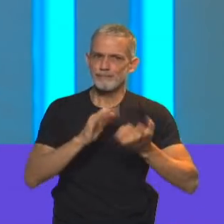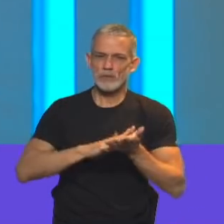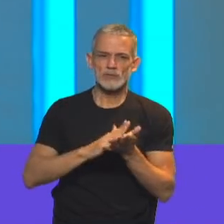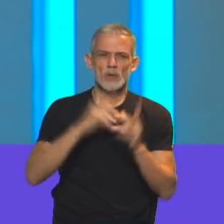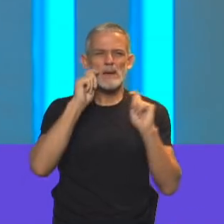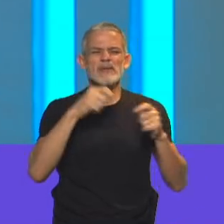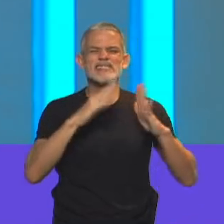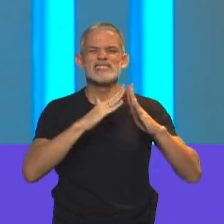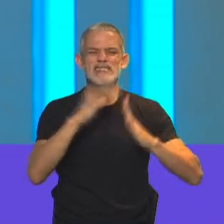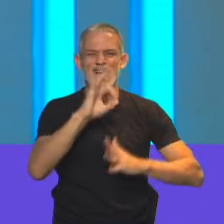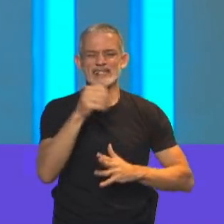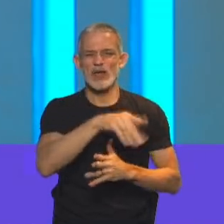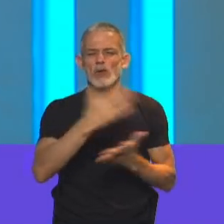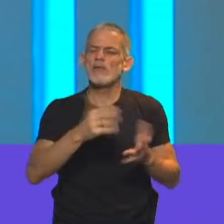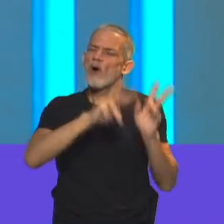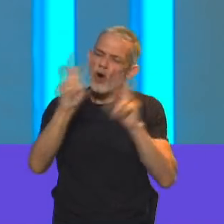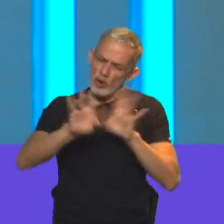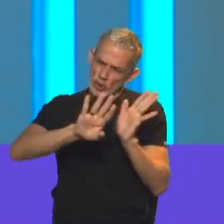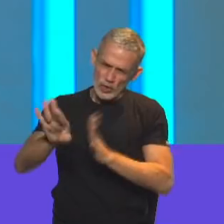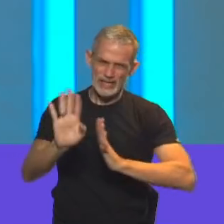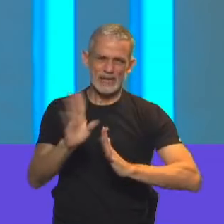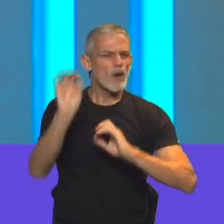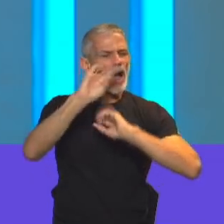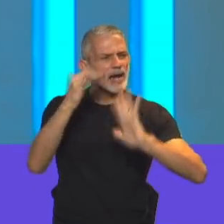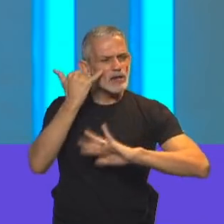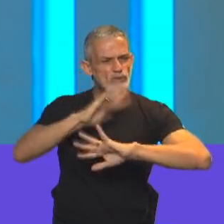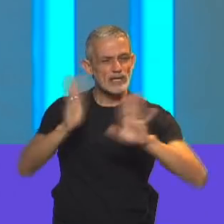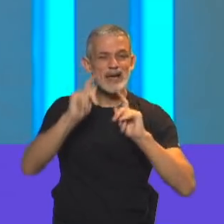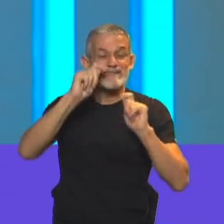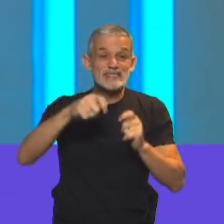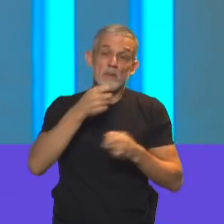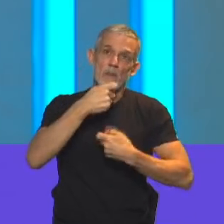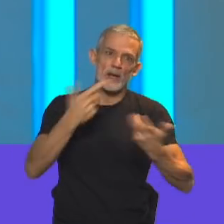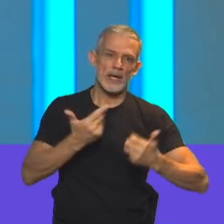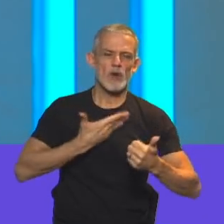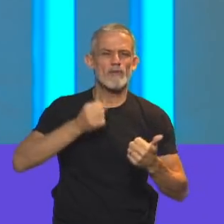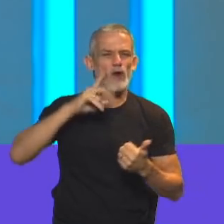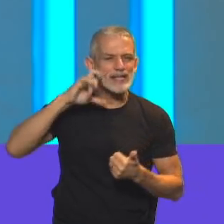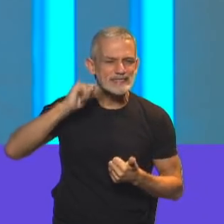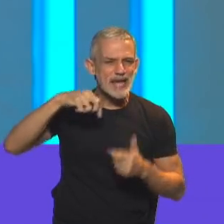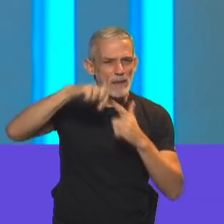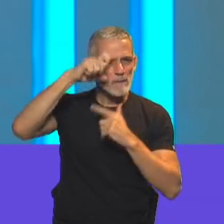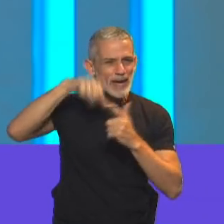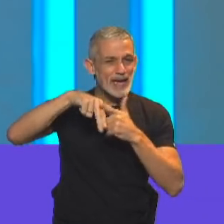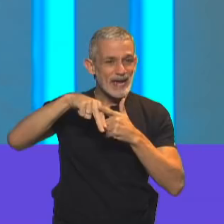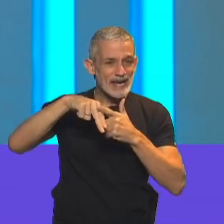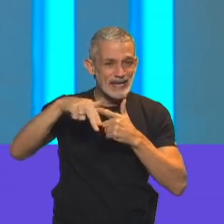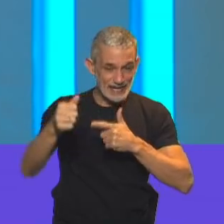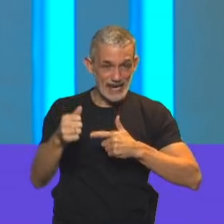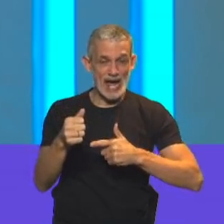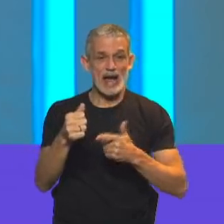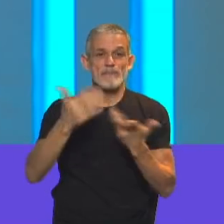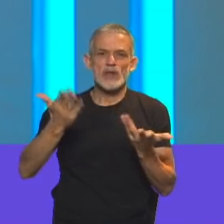visitas a la quinta de olivos es otro tema porque se aclaró que estas visitas el caso de florencia flores richard